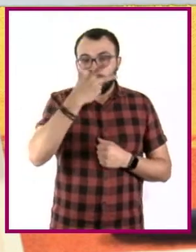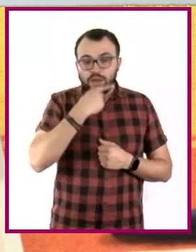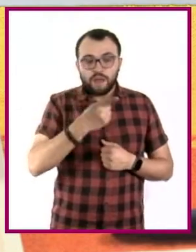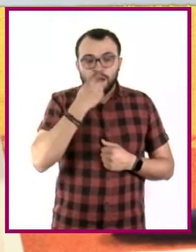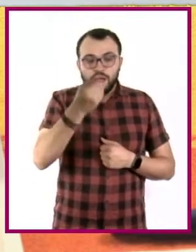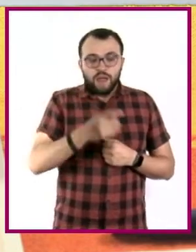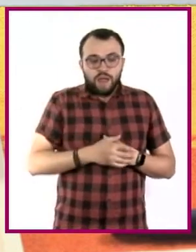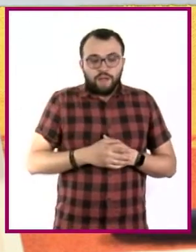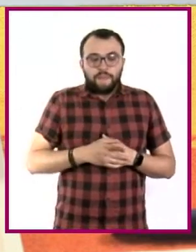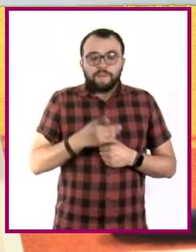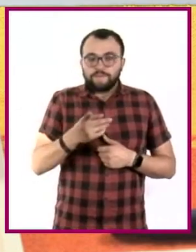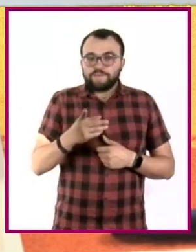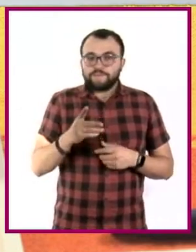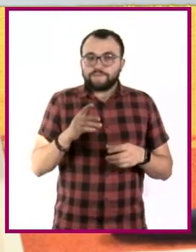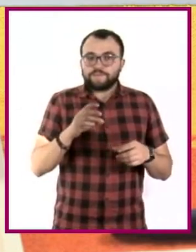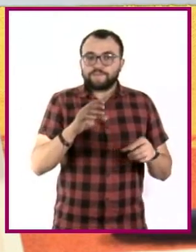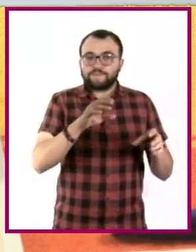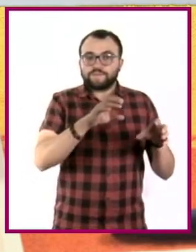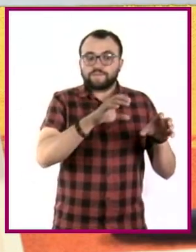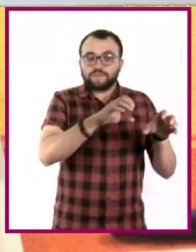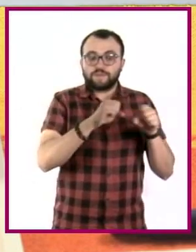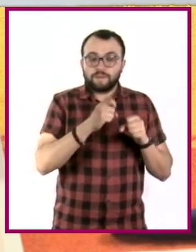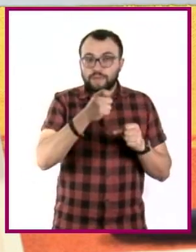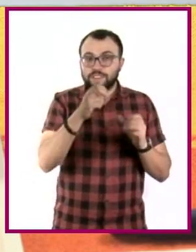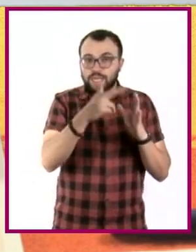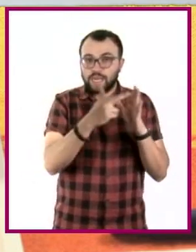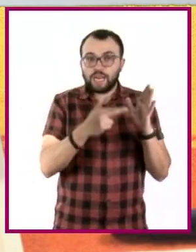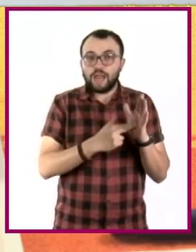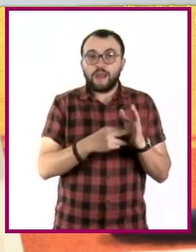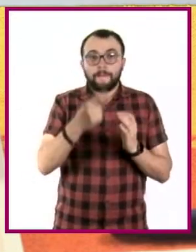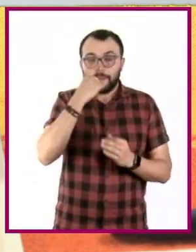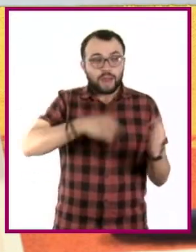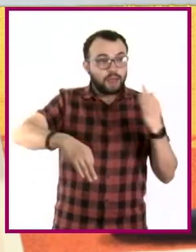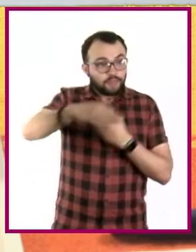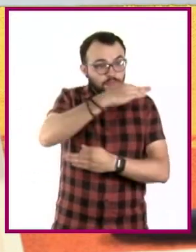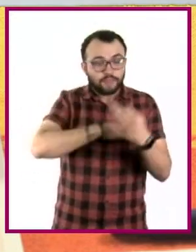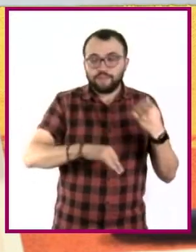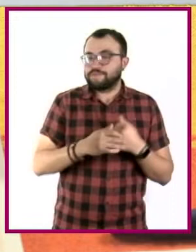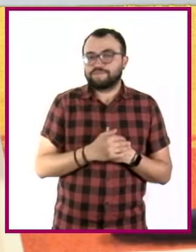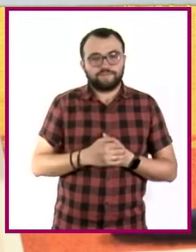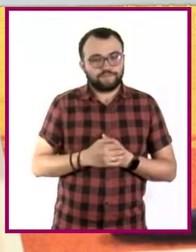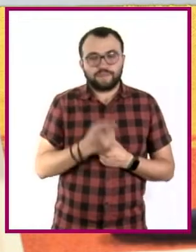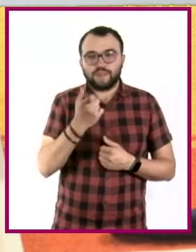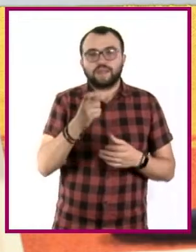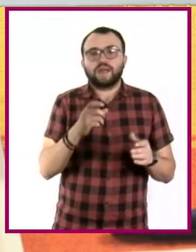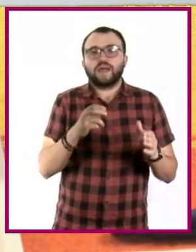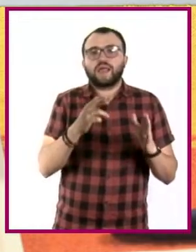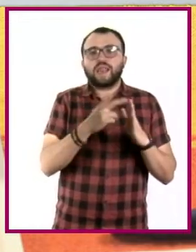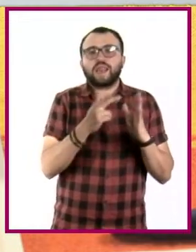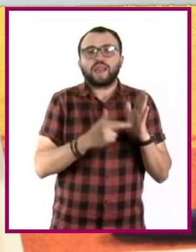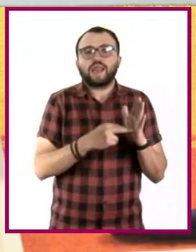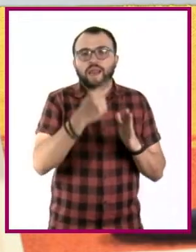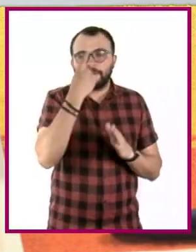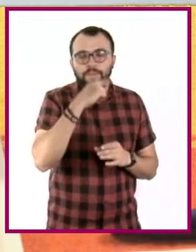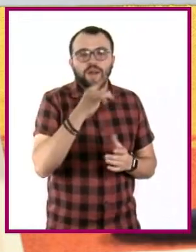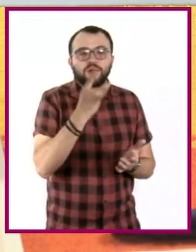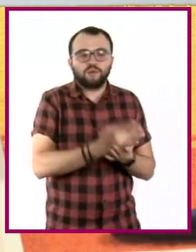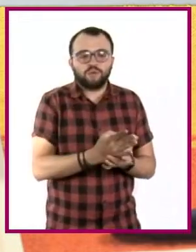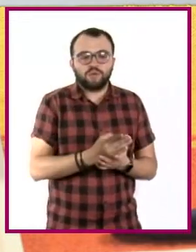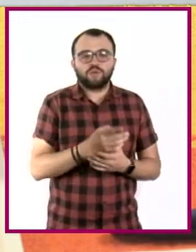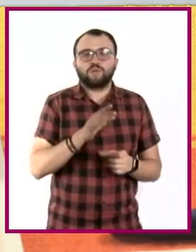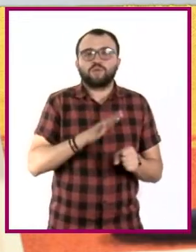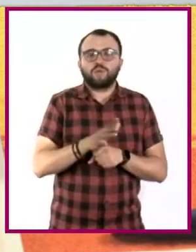tomen con cuidado esta regla. No aplica para todo. Es decir, es una regla que se aplica cuando